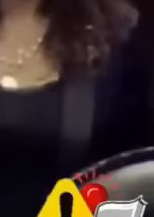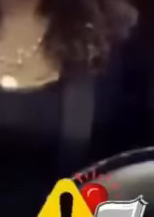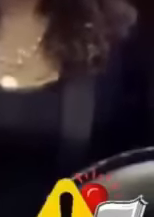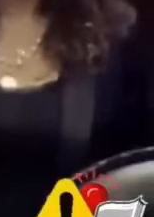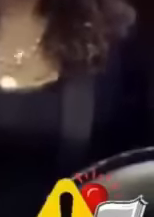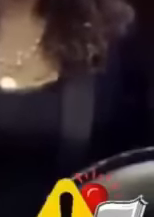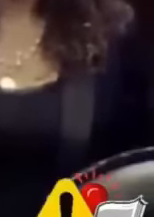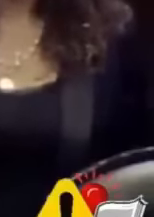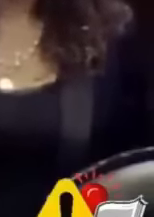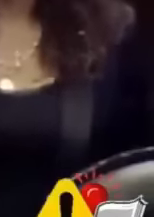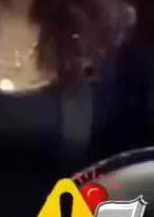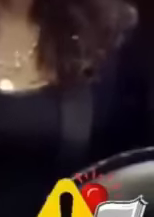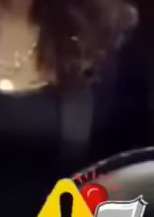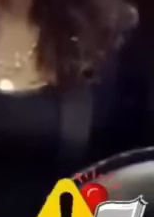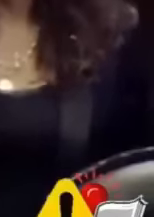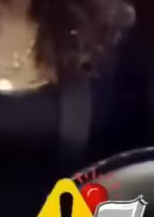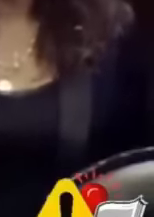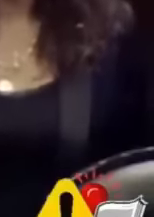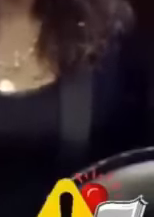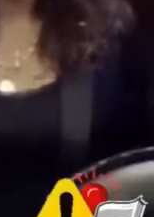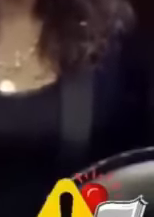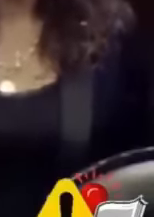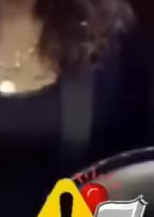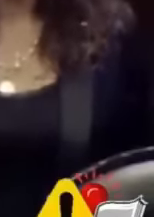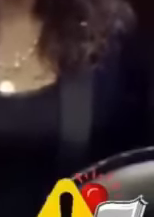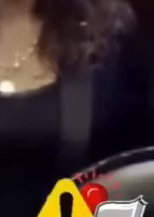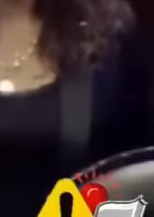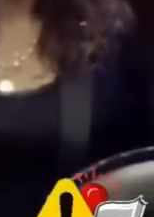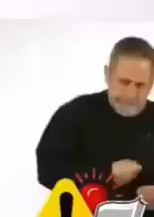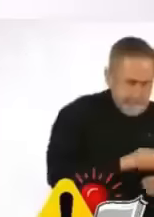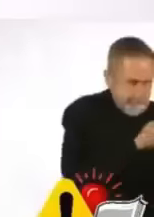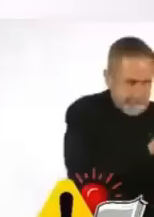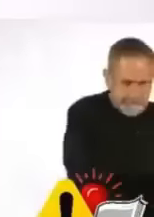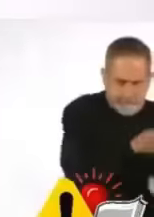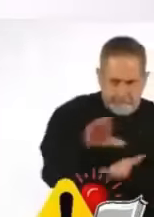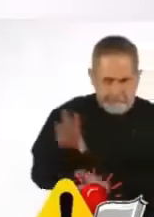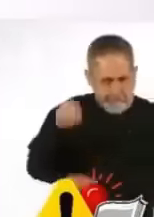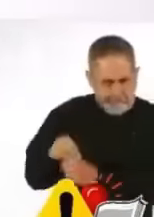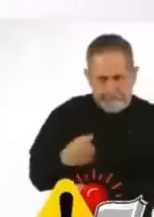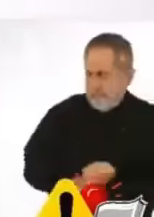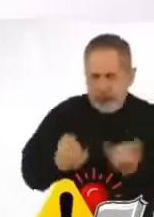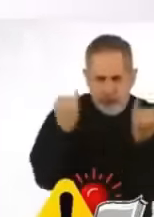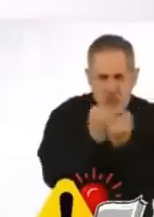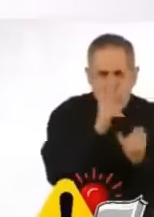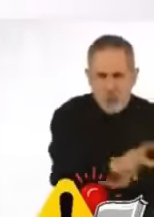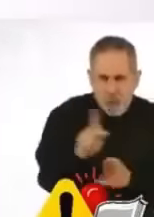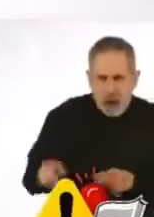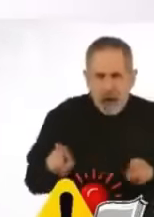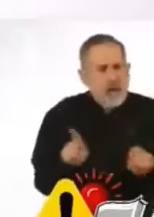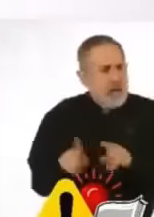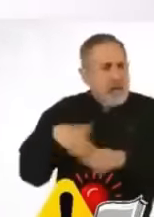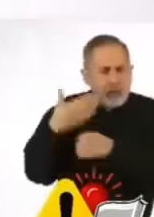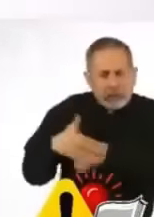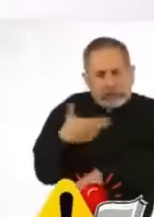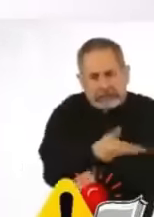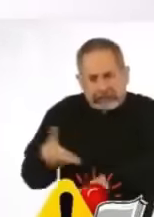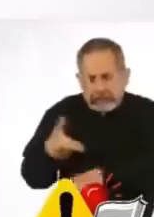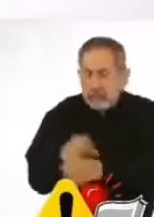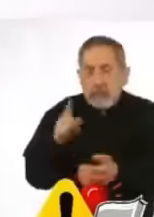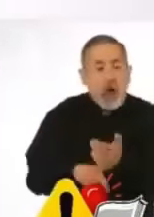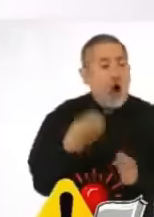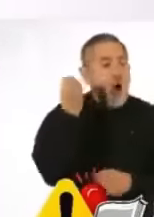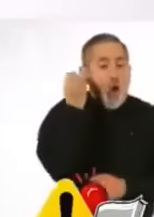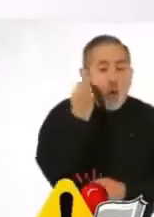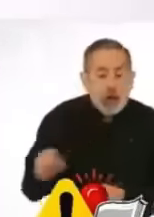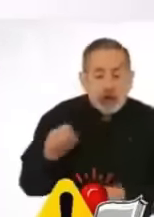esta decisión para alimentar su cuento de que Morena es una dictadura. Sin embargo, Sheinbaum ya salió a pararles el carro, porque ni siquiera entienden cuál es la decisión